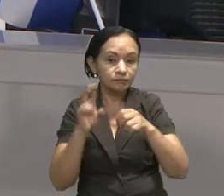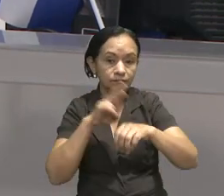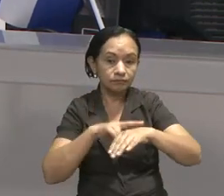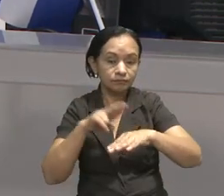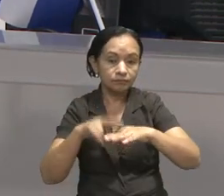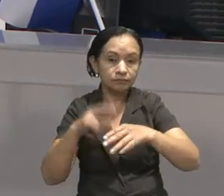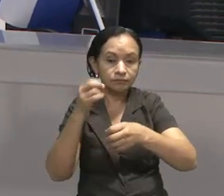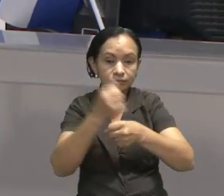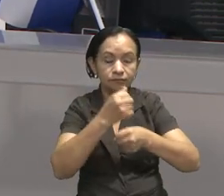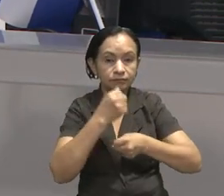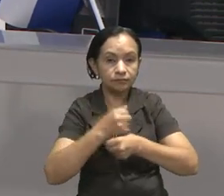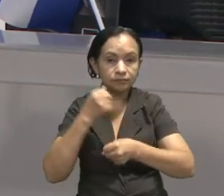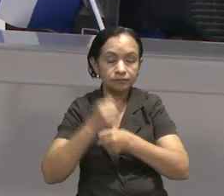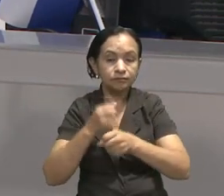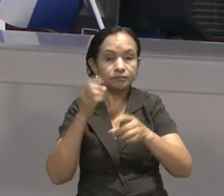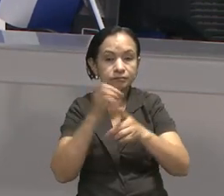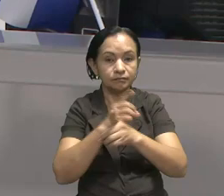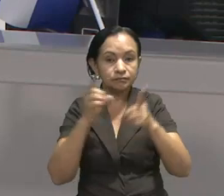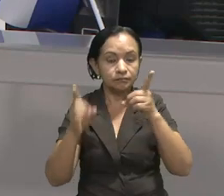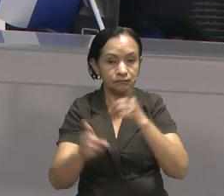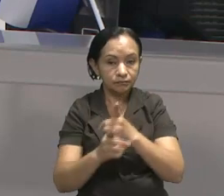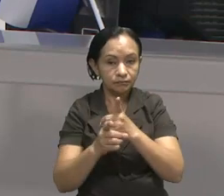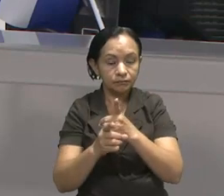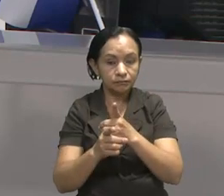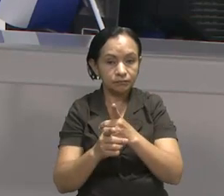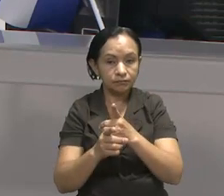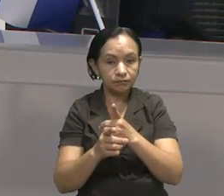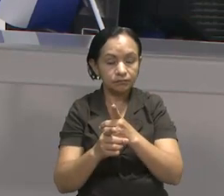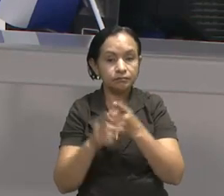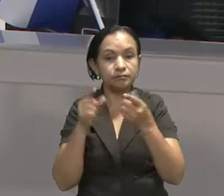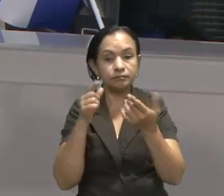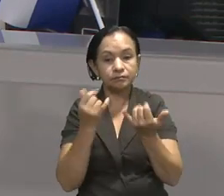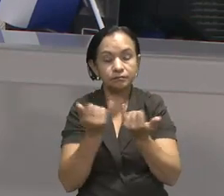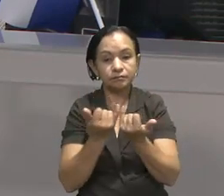y procedimientos que garanticen dicha